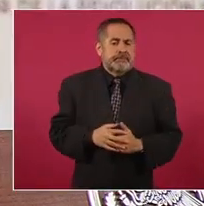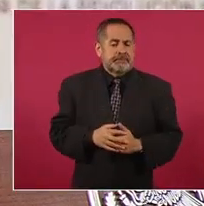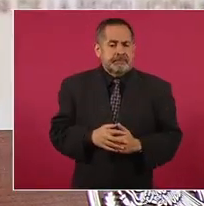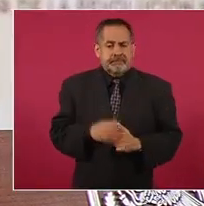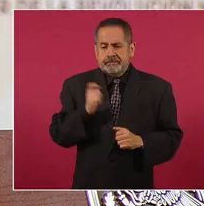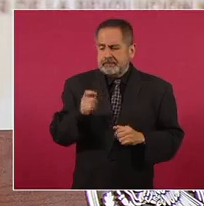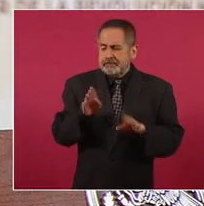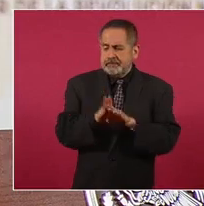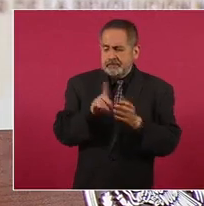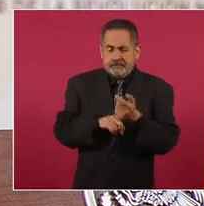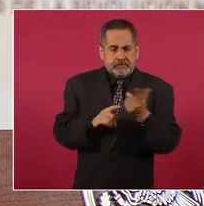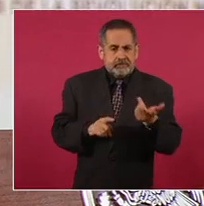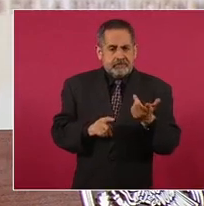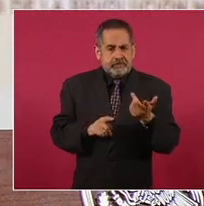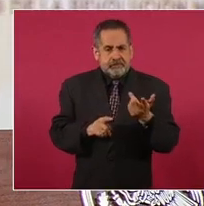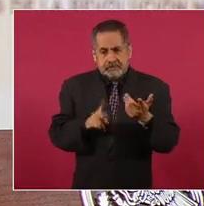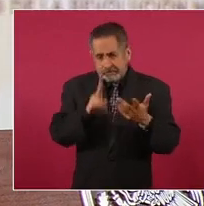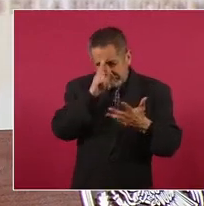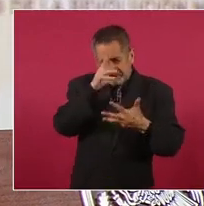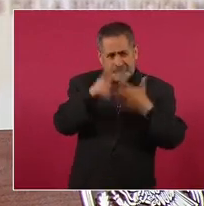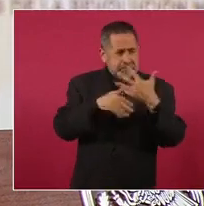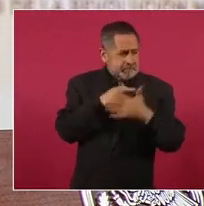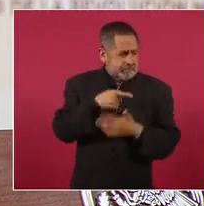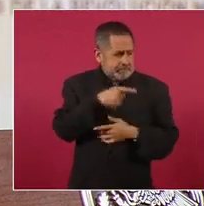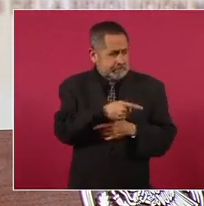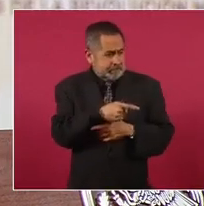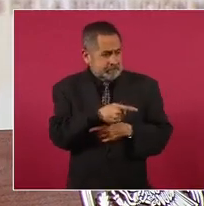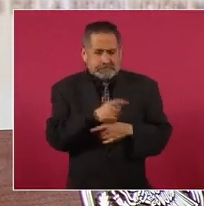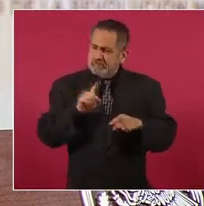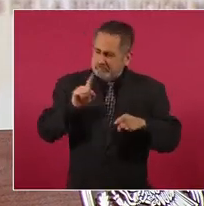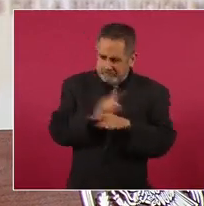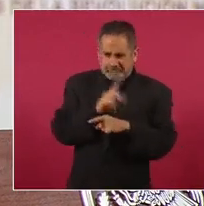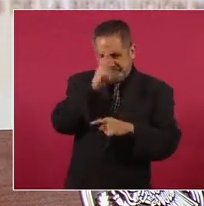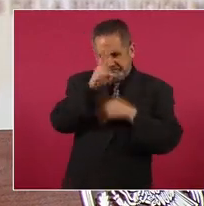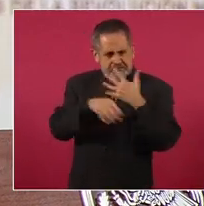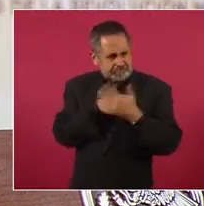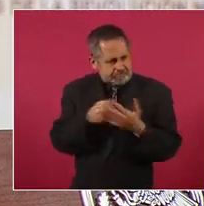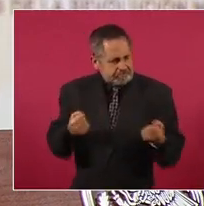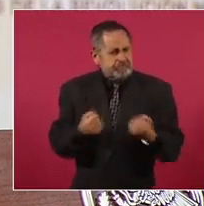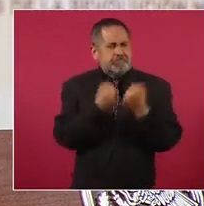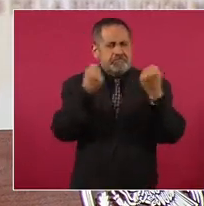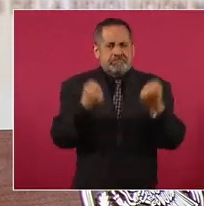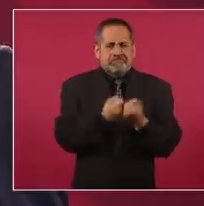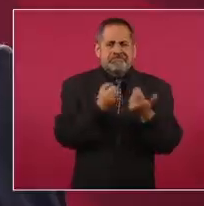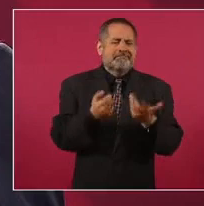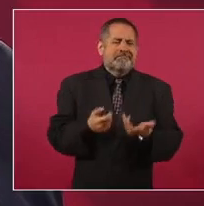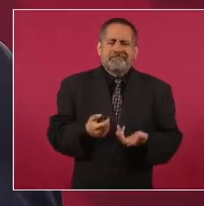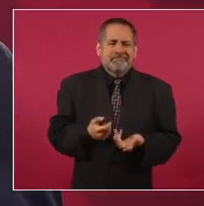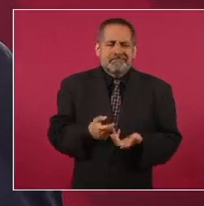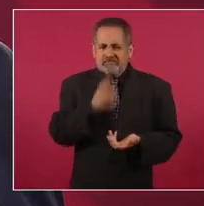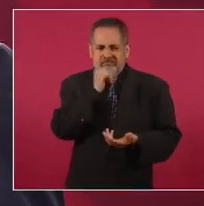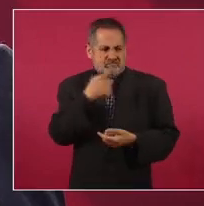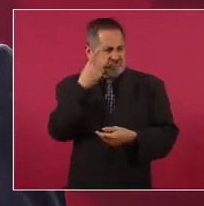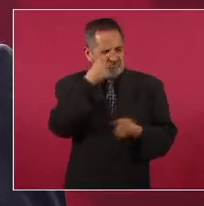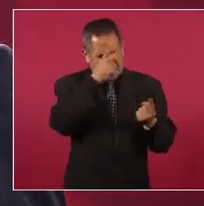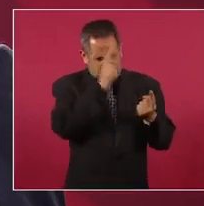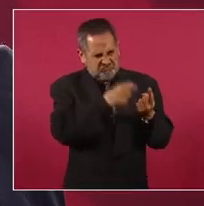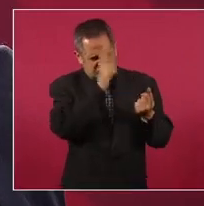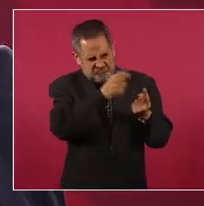de que la violencia no se puede enfrentar solo con medidas